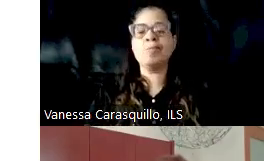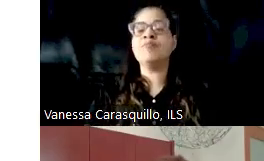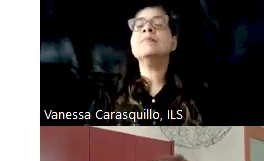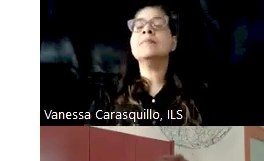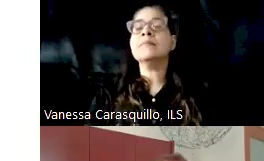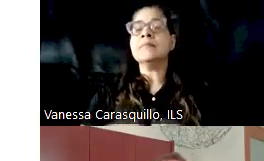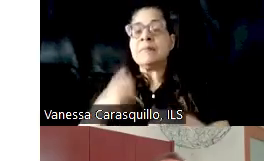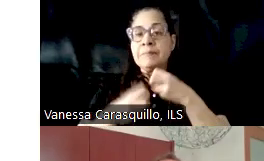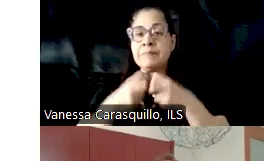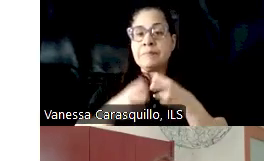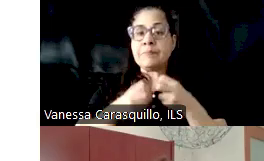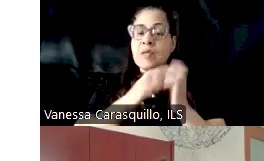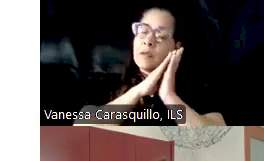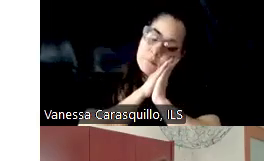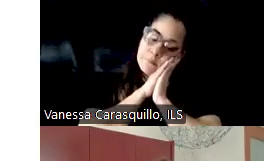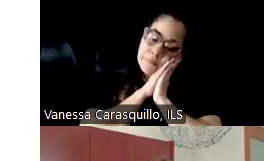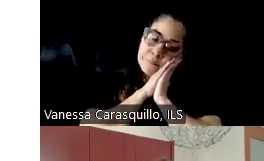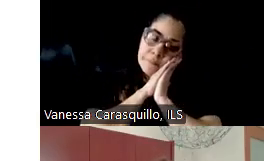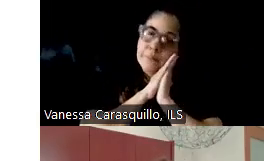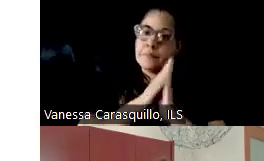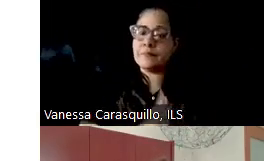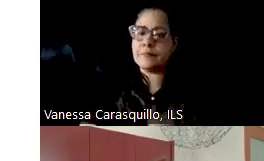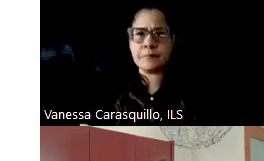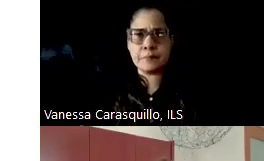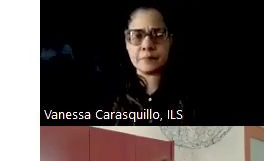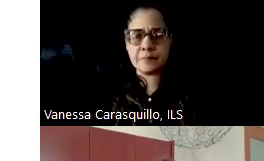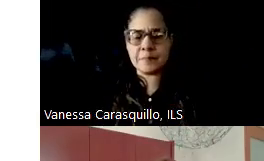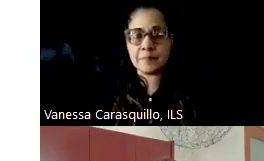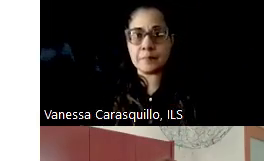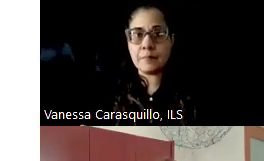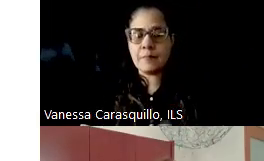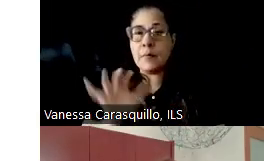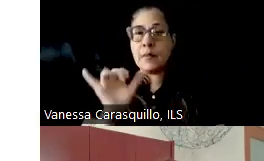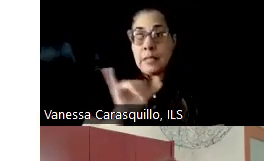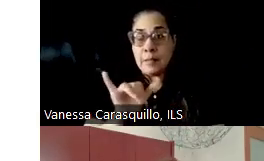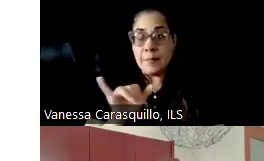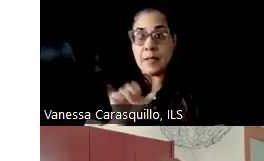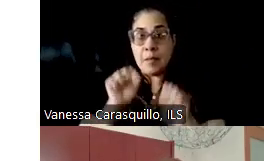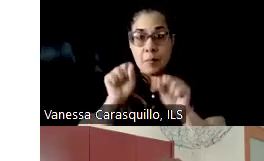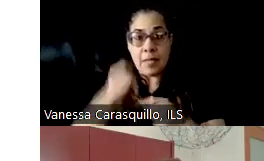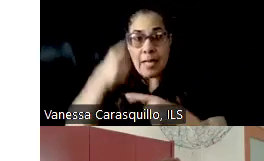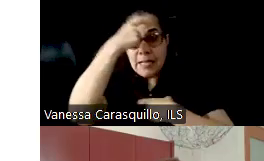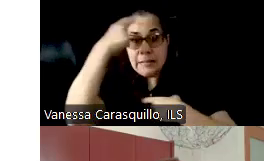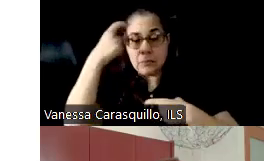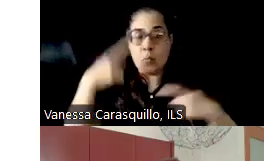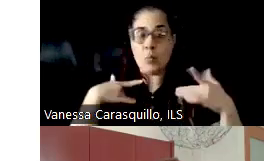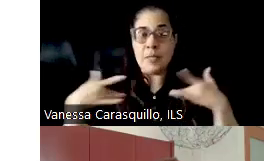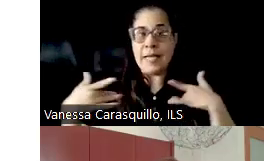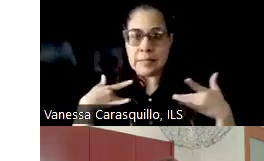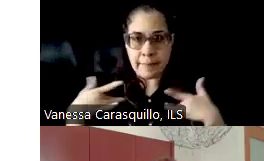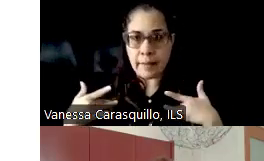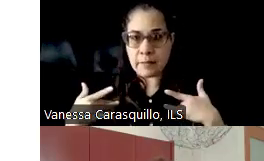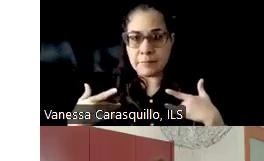Problemas para dormir, un apego excesivo, ¿verdad? También puede ser una señal de un trastorno de ansiedad.